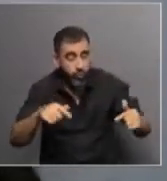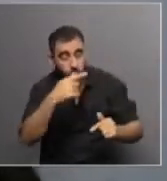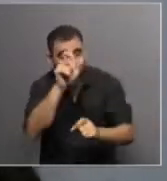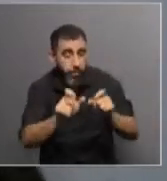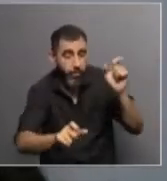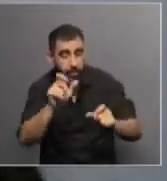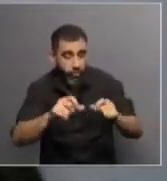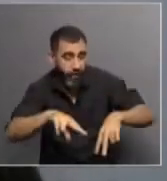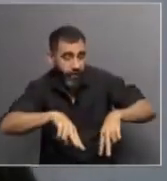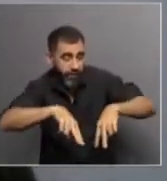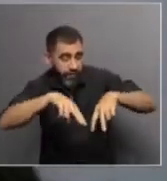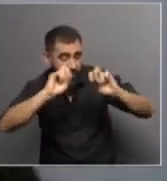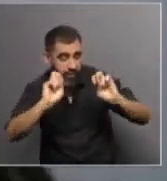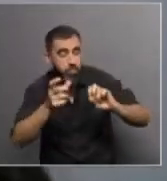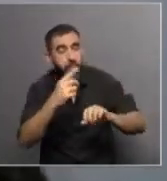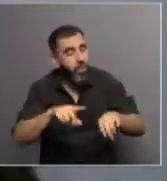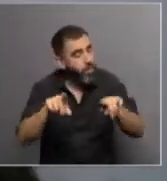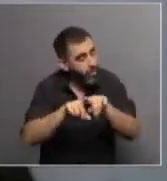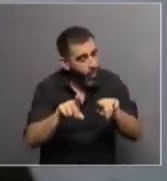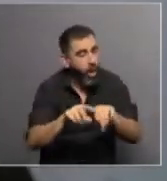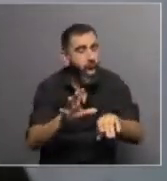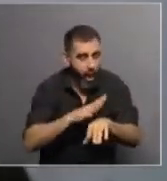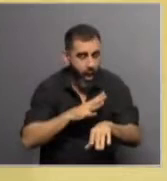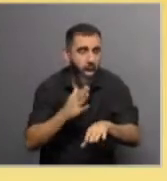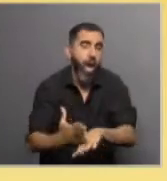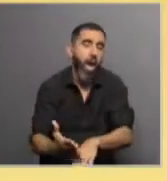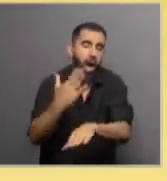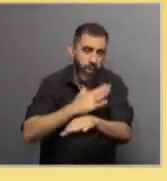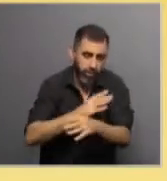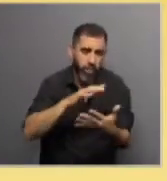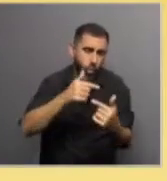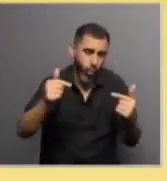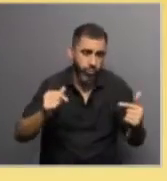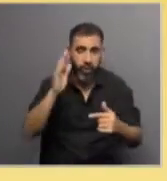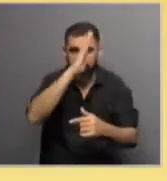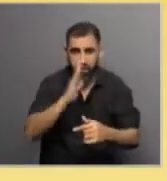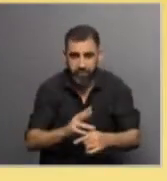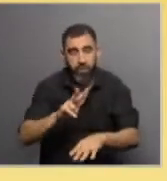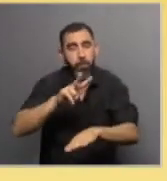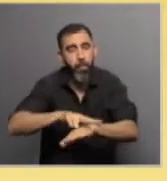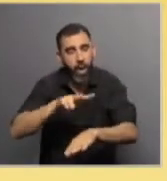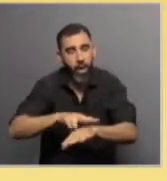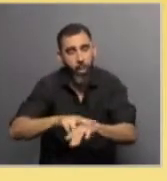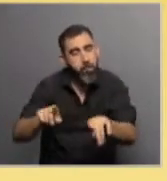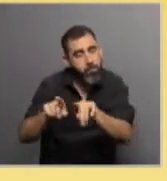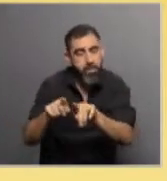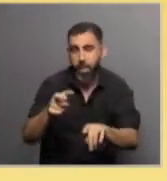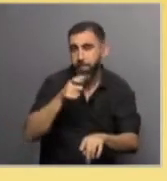personas realizaron. Igual, de todas maneras, hay antecedentes en Brasil, en Paraguay, de este tipo de rocas.